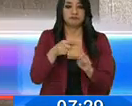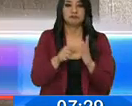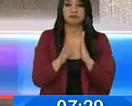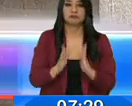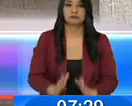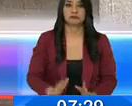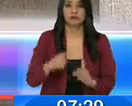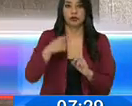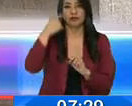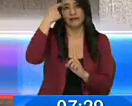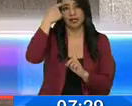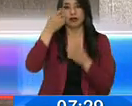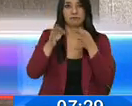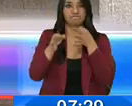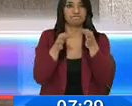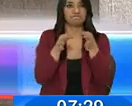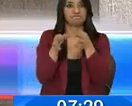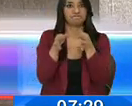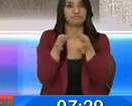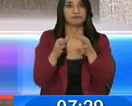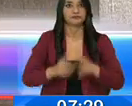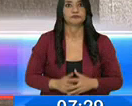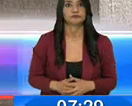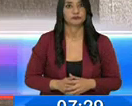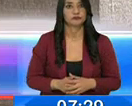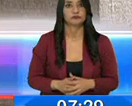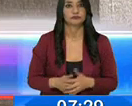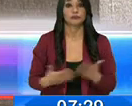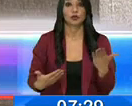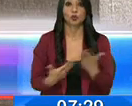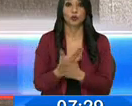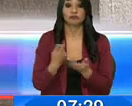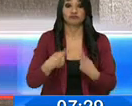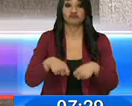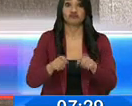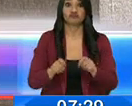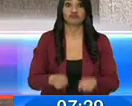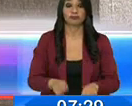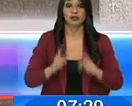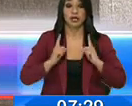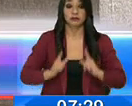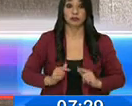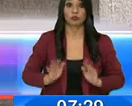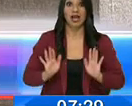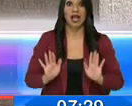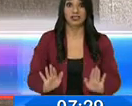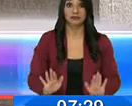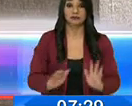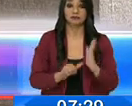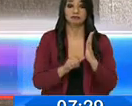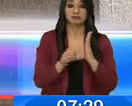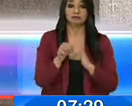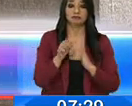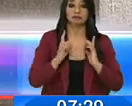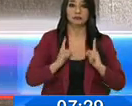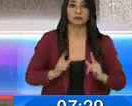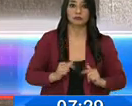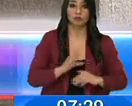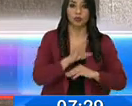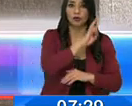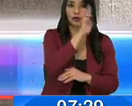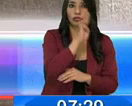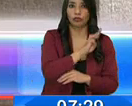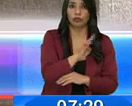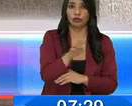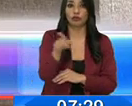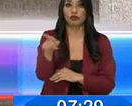Gobierno, María Paula Romo. Ya no habrán nuevos convenios en esta modalidad entre el Ministerio de Salud del Ecuador y el Ministerio de